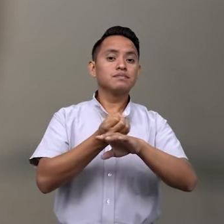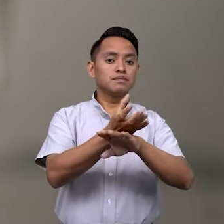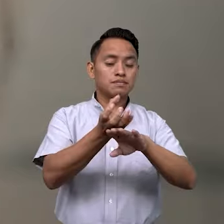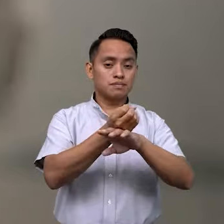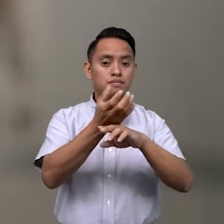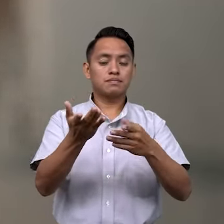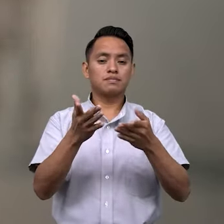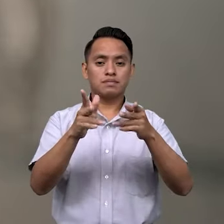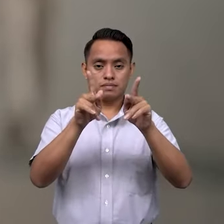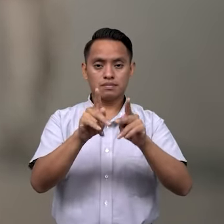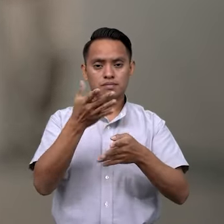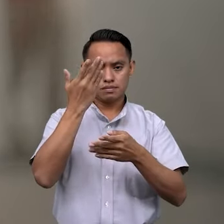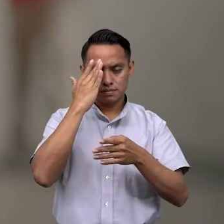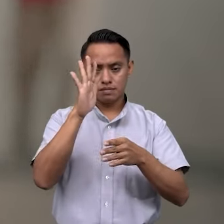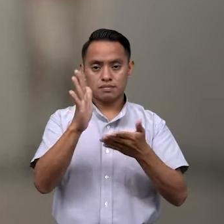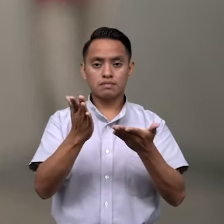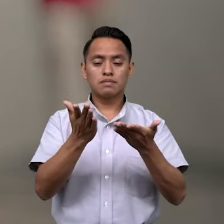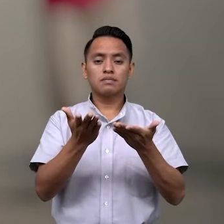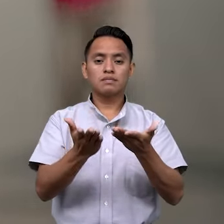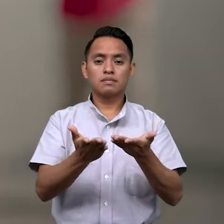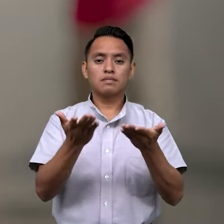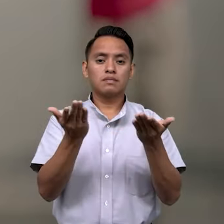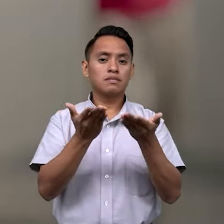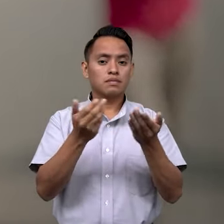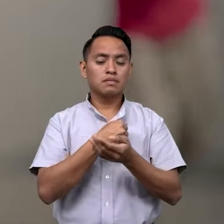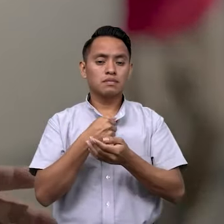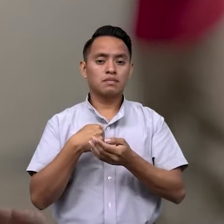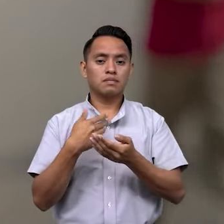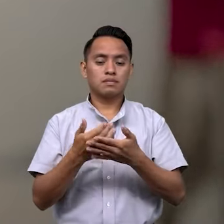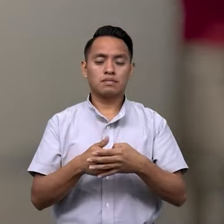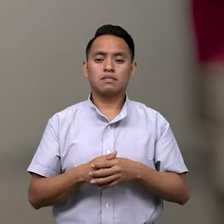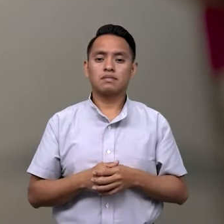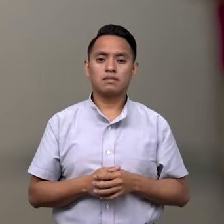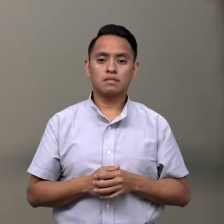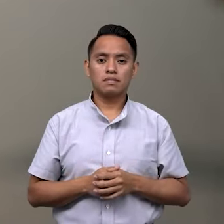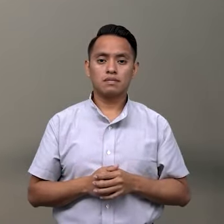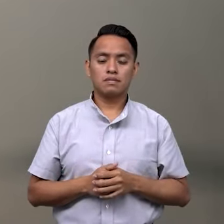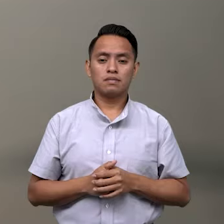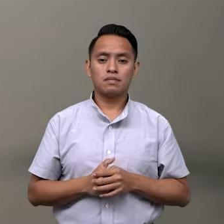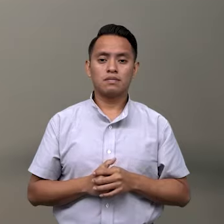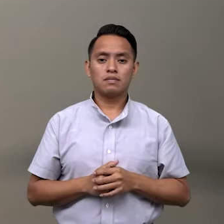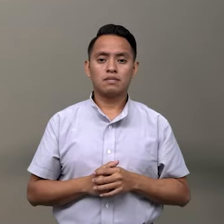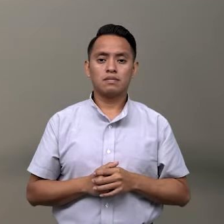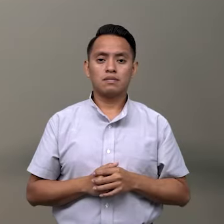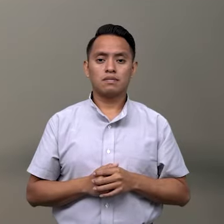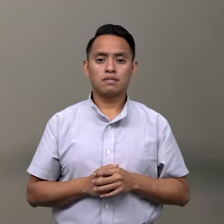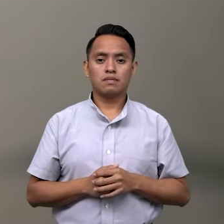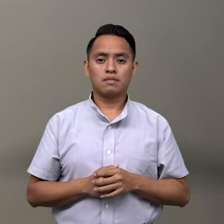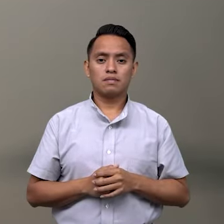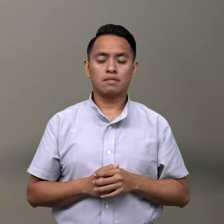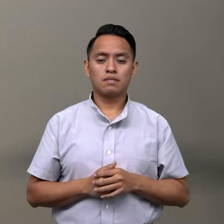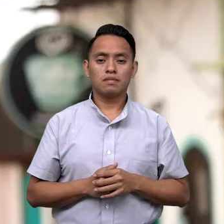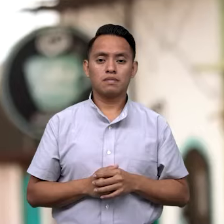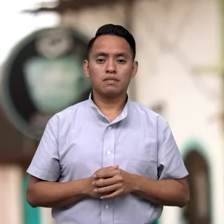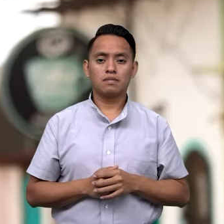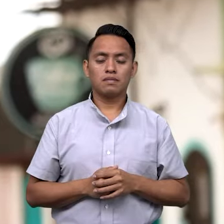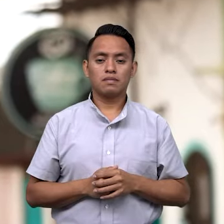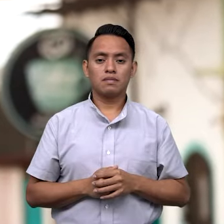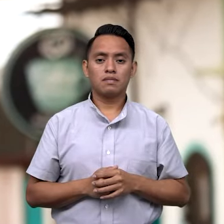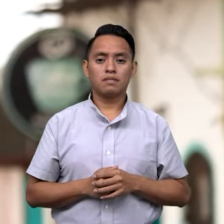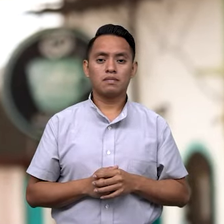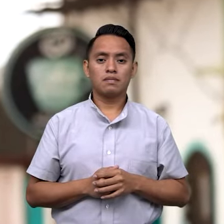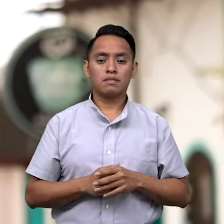respuesta, la gente ya sabe qué hacer a la hora de, pues no, ya no salen disparados uno por uno a hacer cosas, sino que hace de manera organizada y en el municipio.